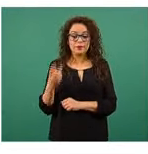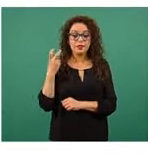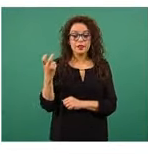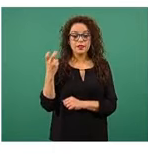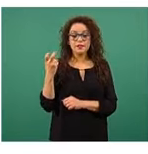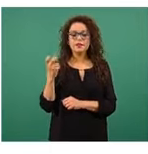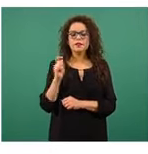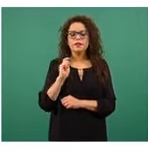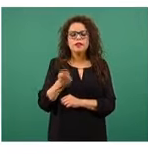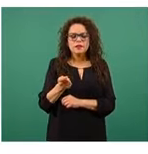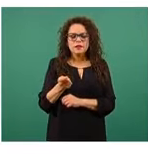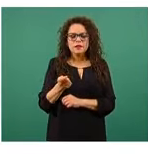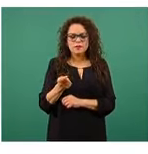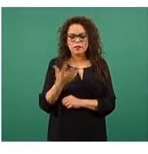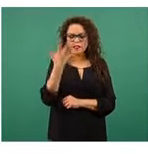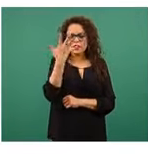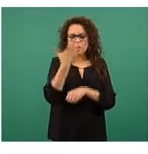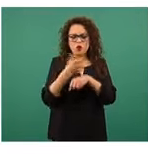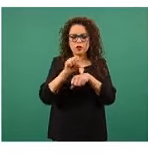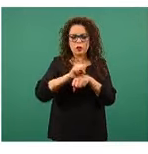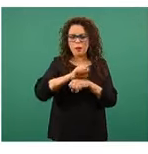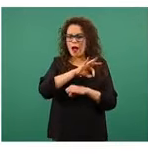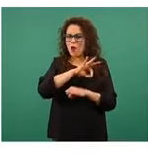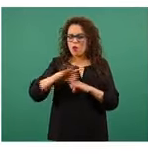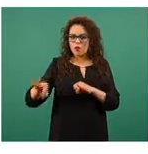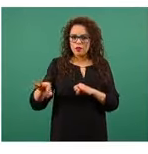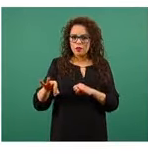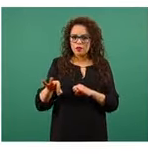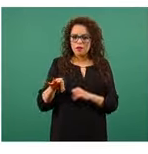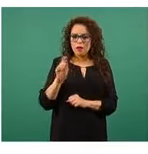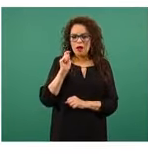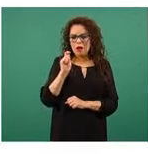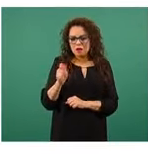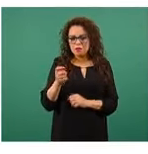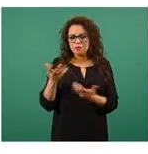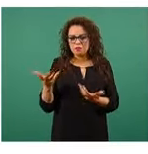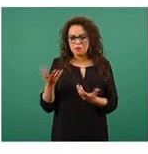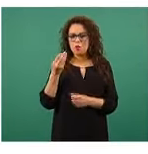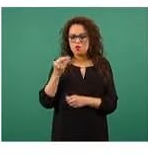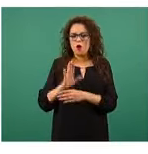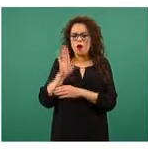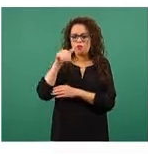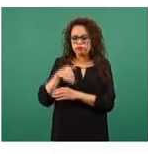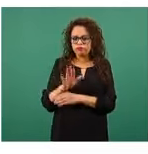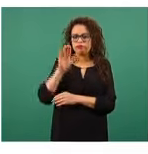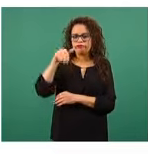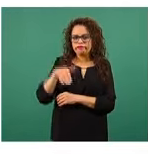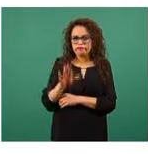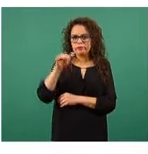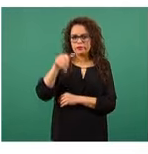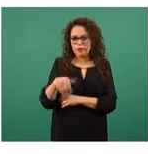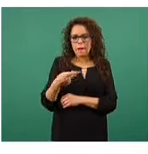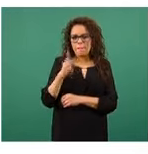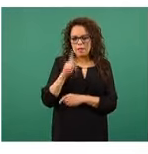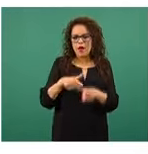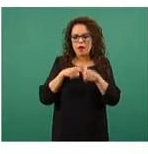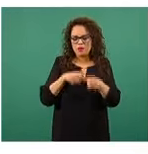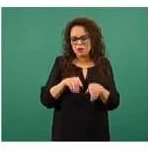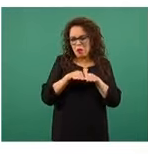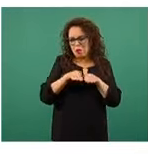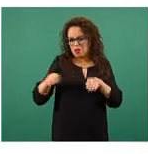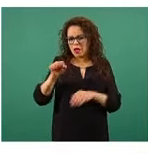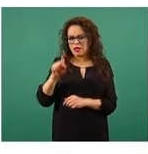las últimas 5 semanas ha sido un comportamiento, digamos, ondulante, lo cual podría traducirse en una meseta para